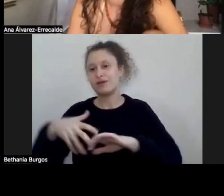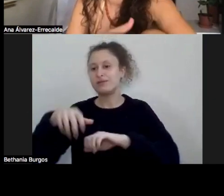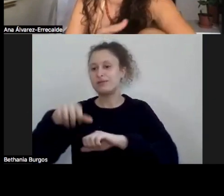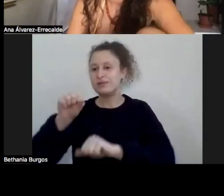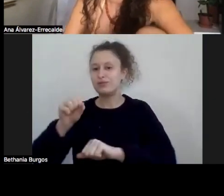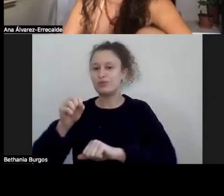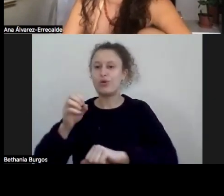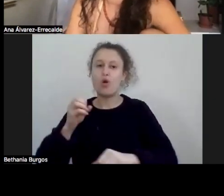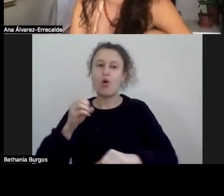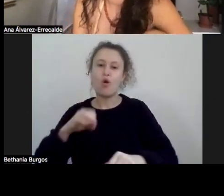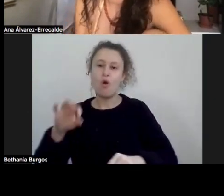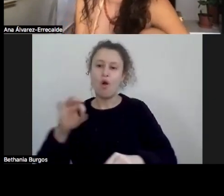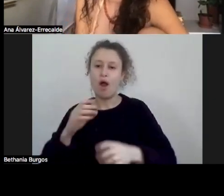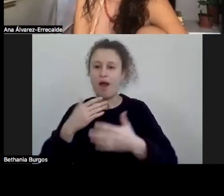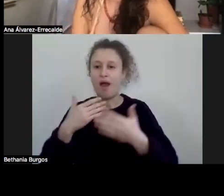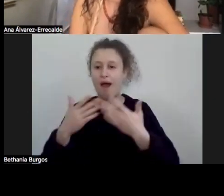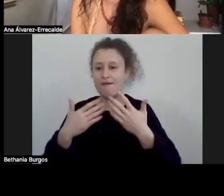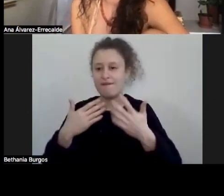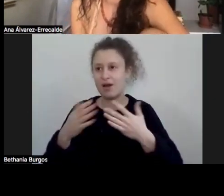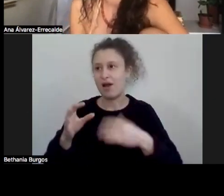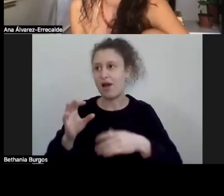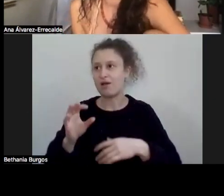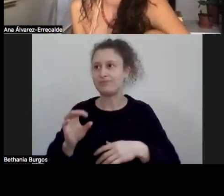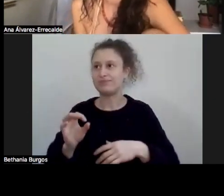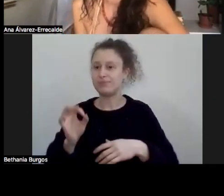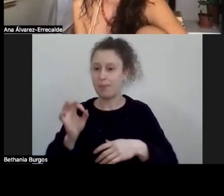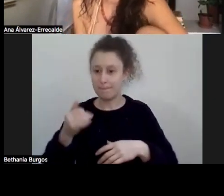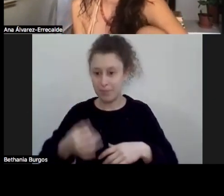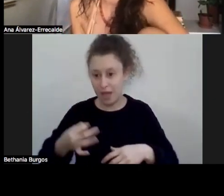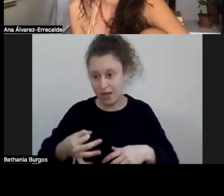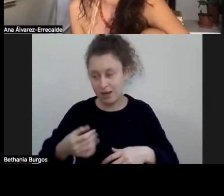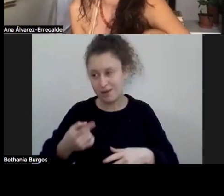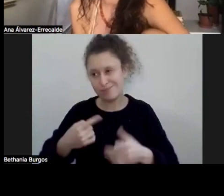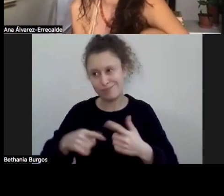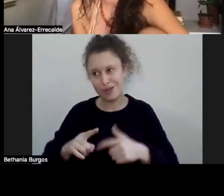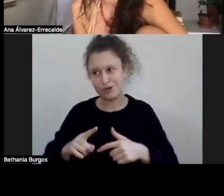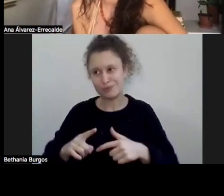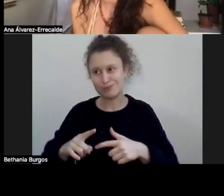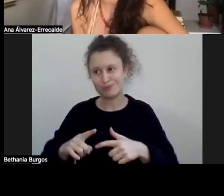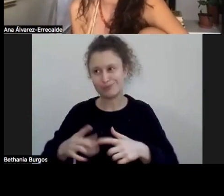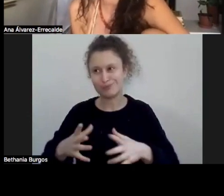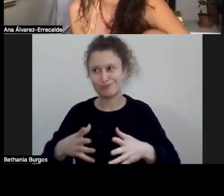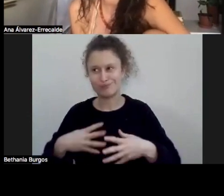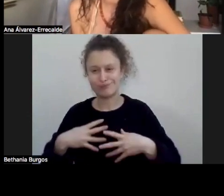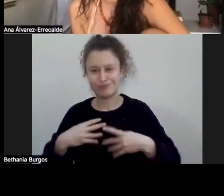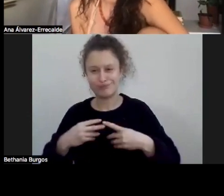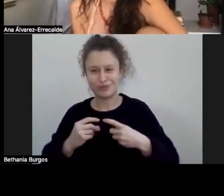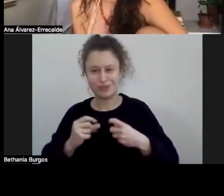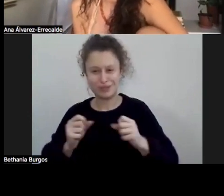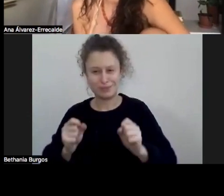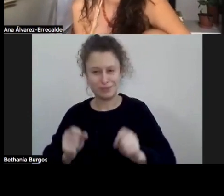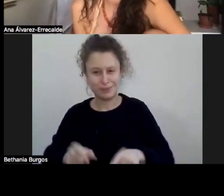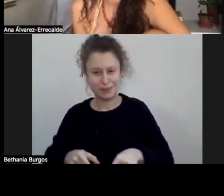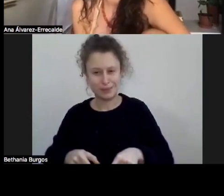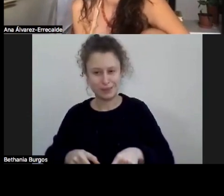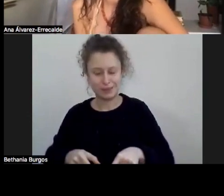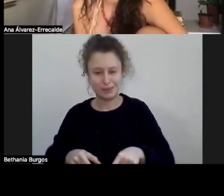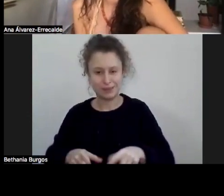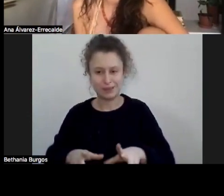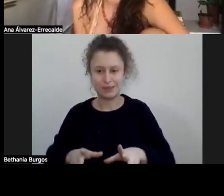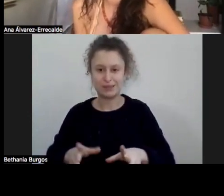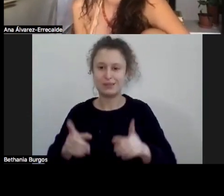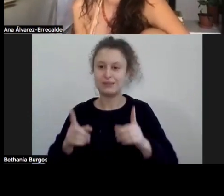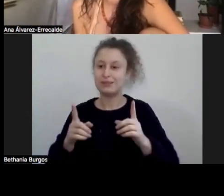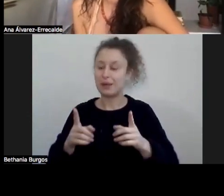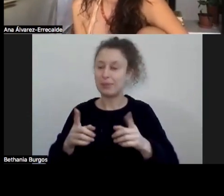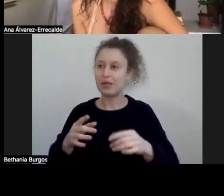Esto también otra de las cosas que veo como valor de tener en cuenta, y que creo que esta foto también transmite, es la importancia de los hermanos